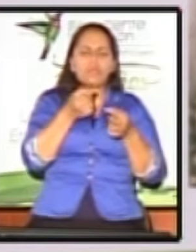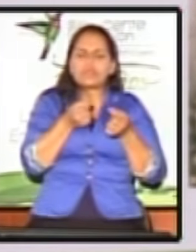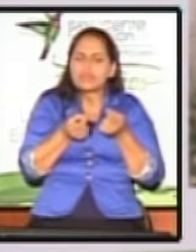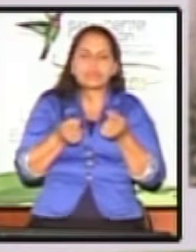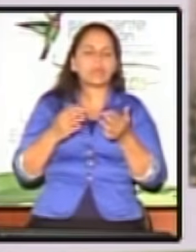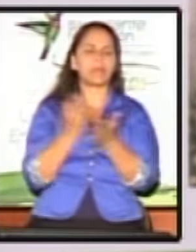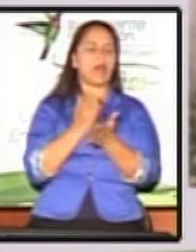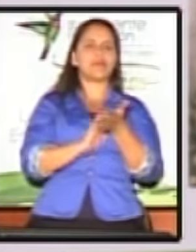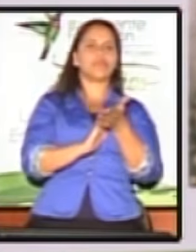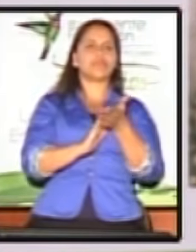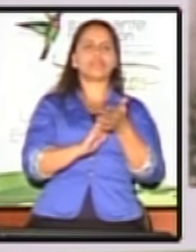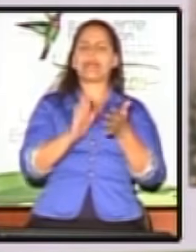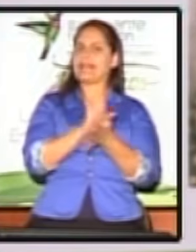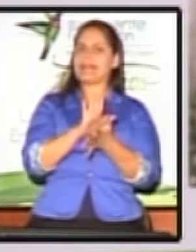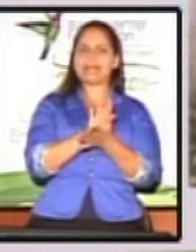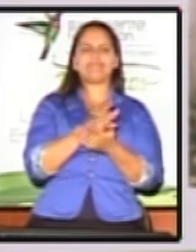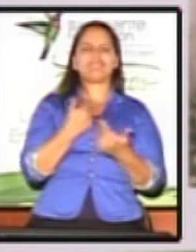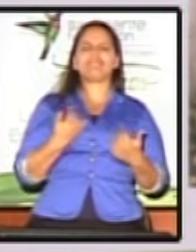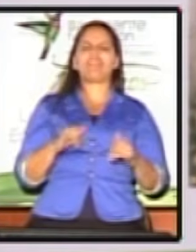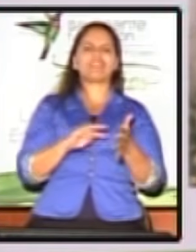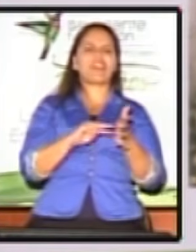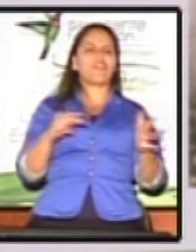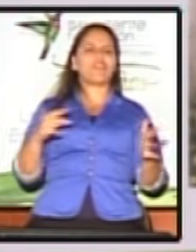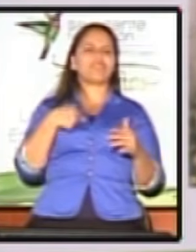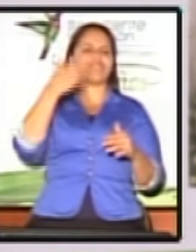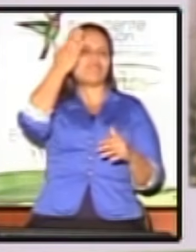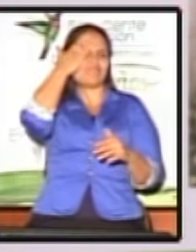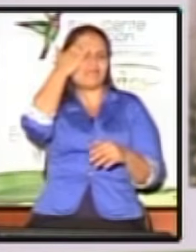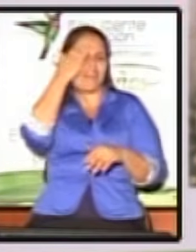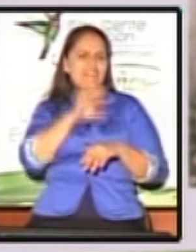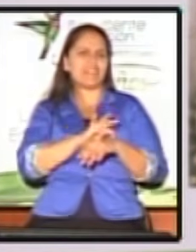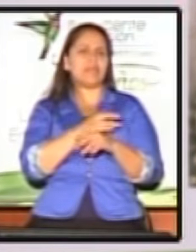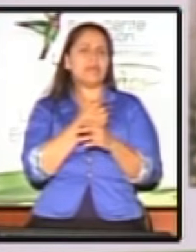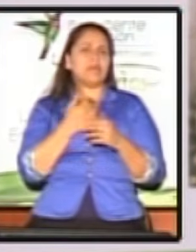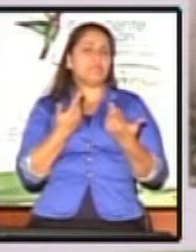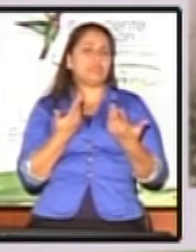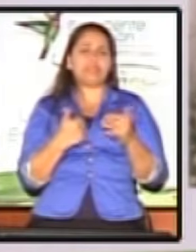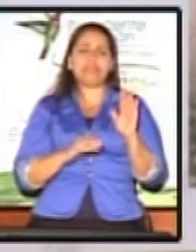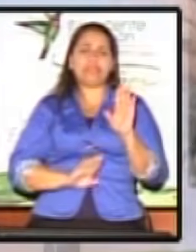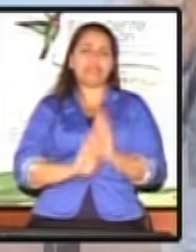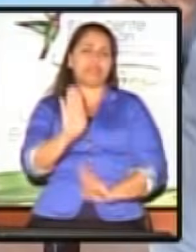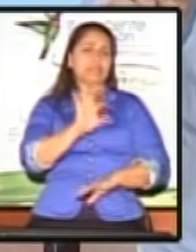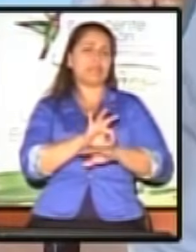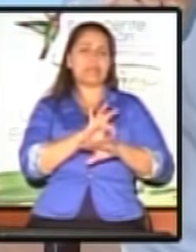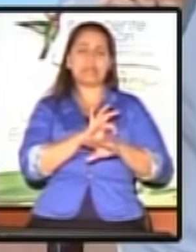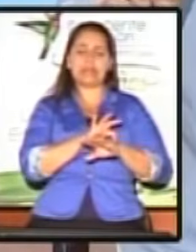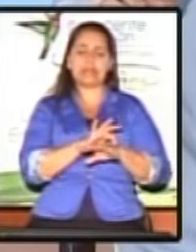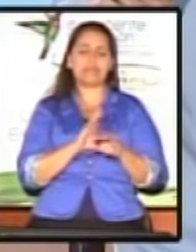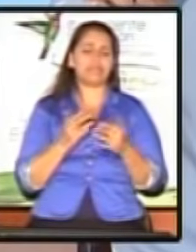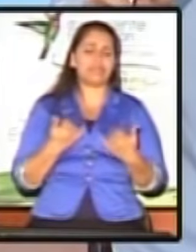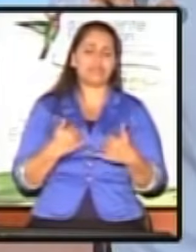crónica, pero tranquila mija que ya la enfermedad y la medicina ha avanzado mucho, ya hay muchas